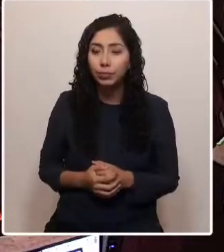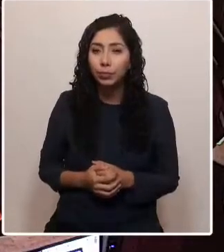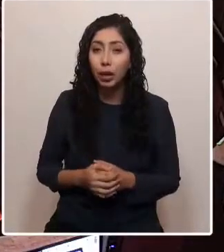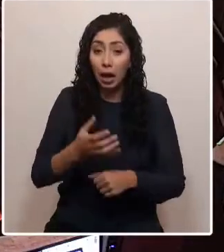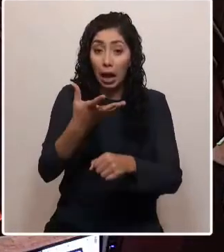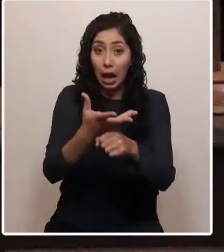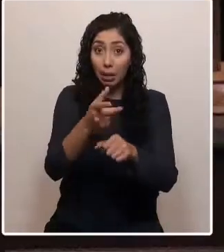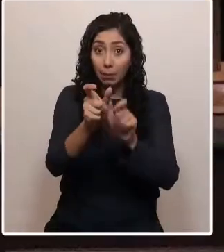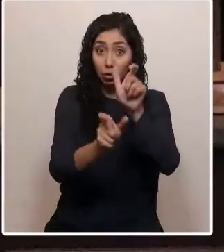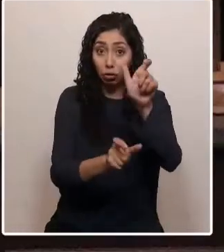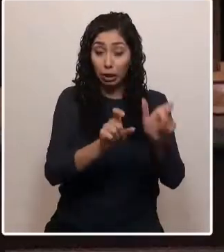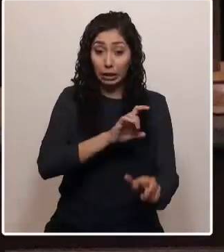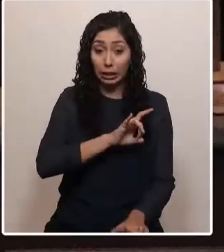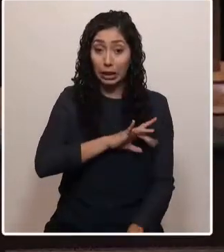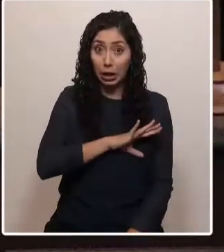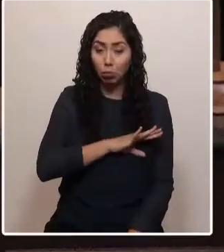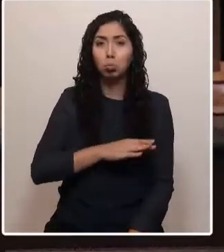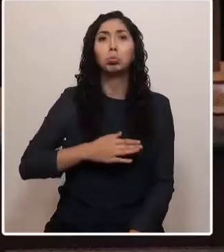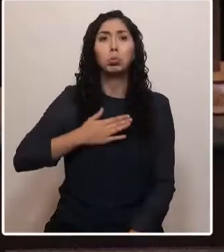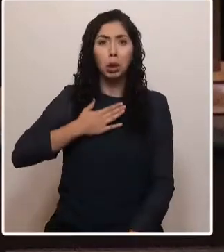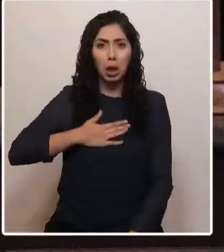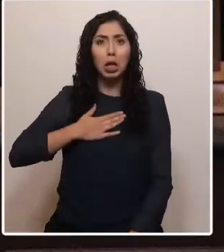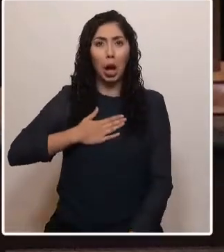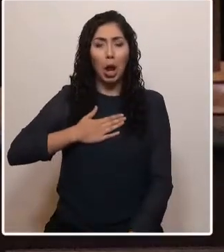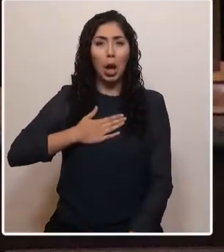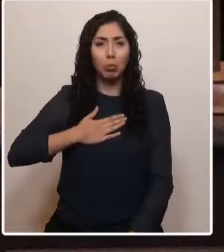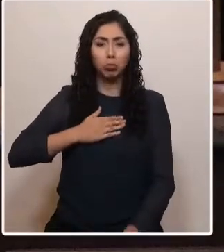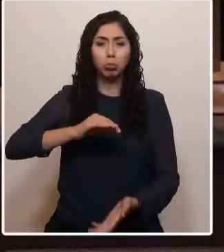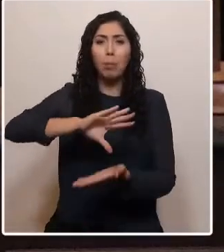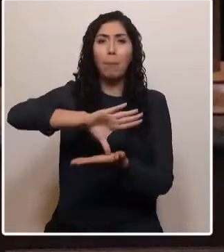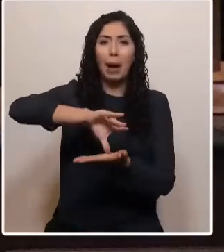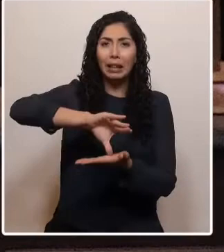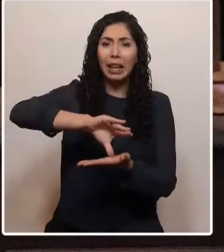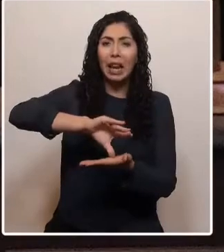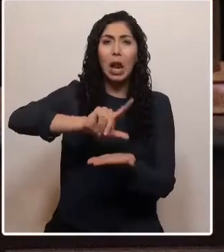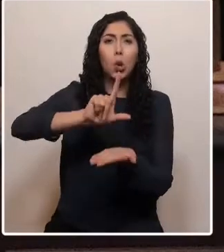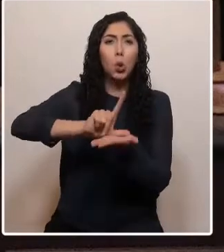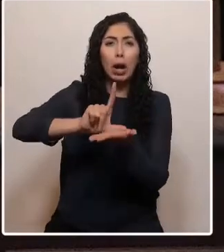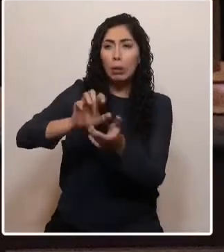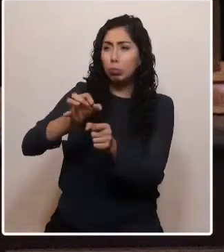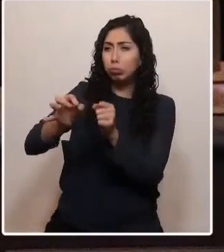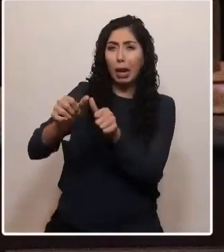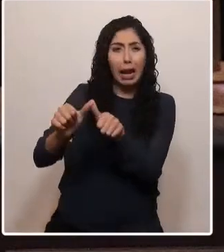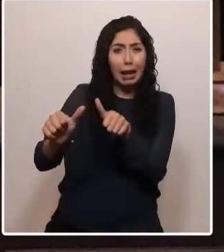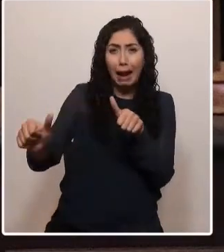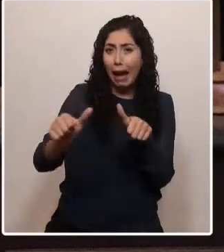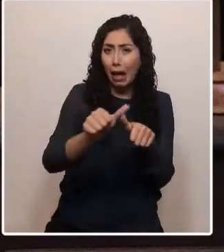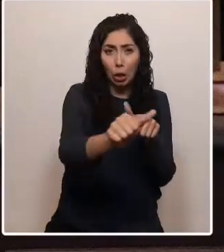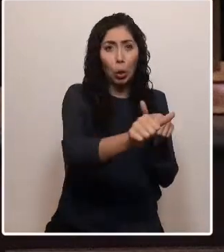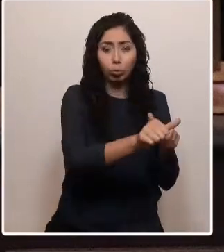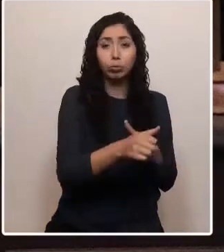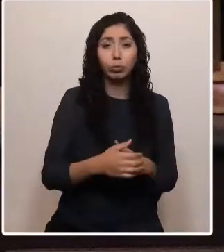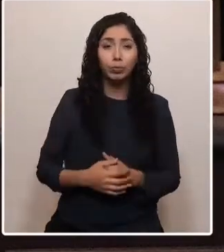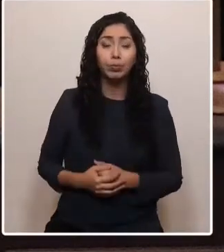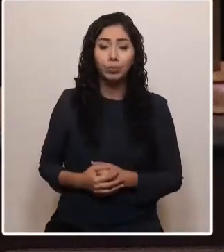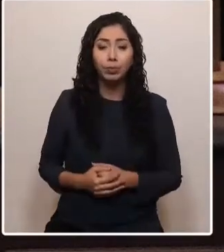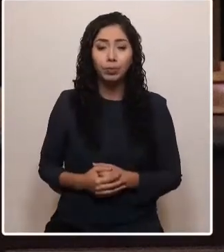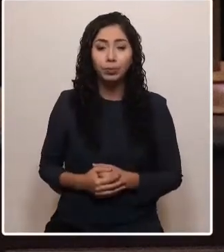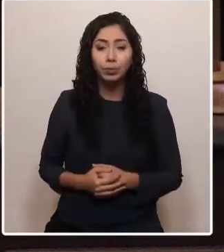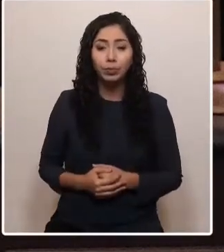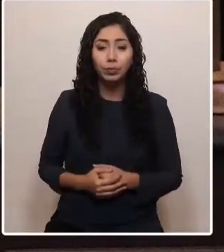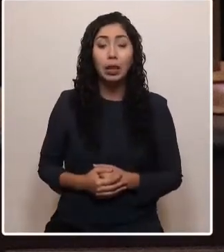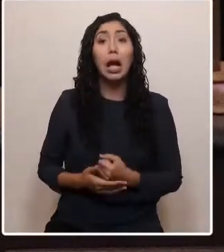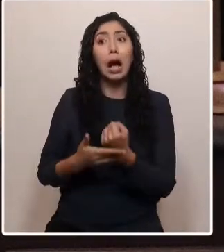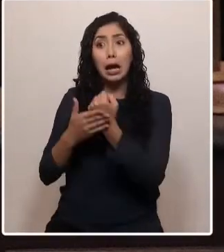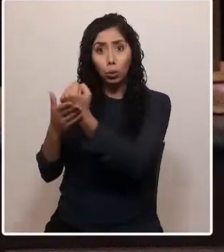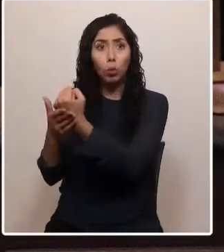Existen chilenos dispuestos a hacer patria en los lugares más apartados de nuestro país, a fin de hacer soberanía y socorrer al